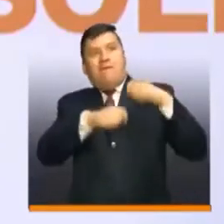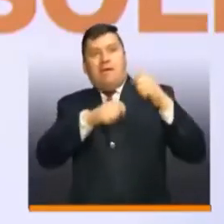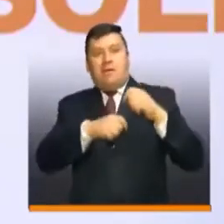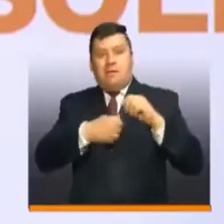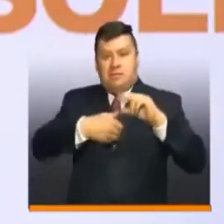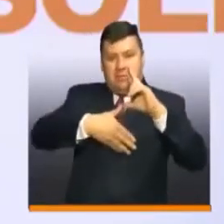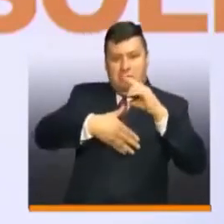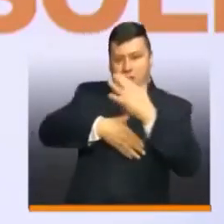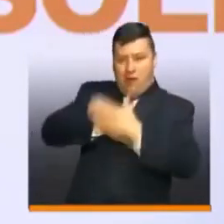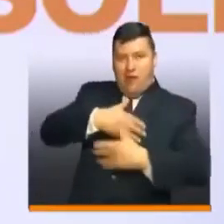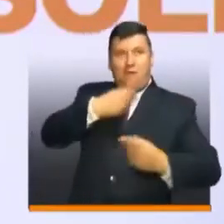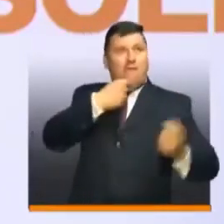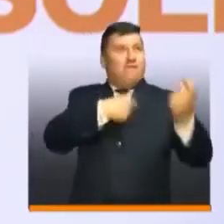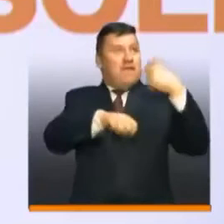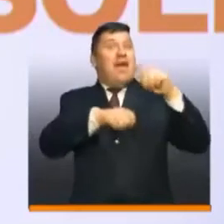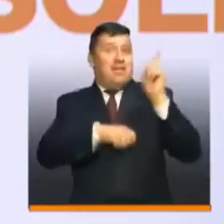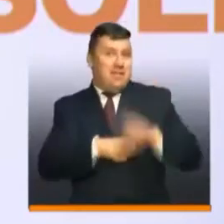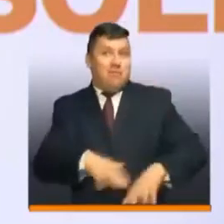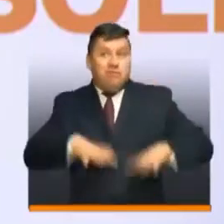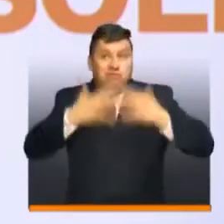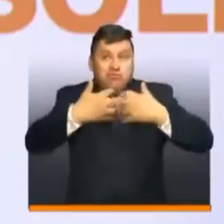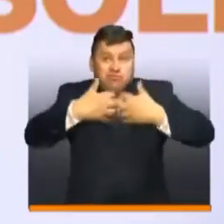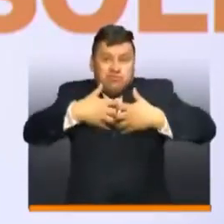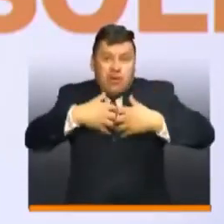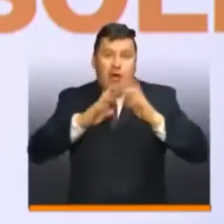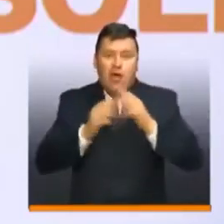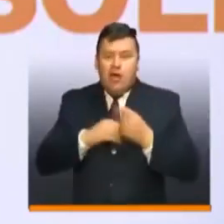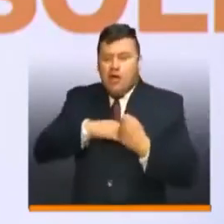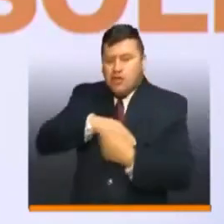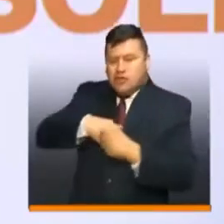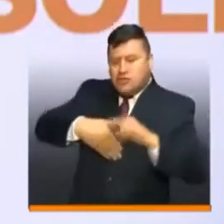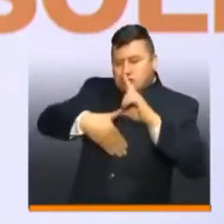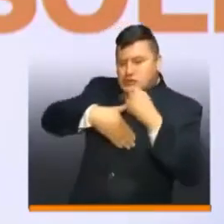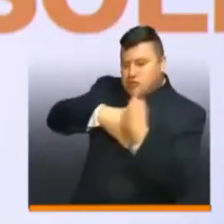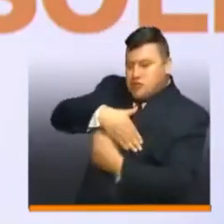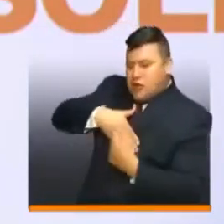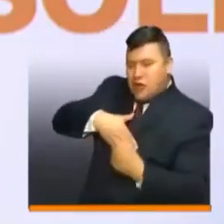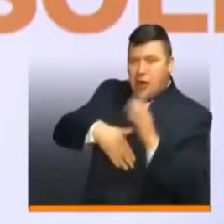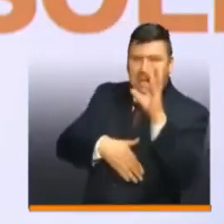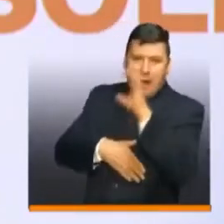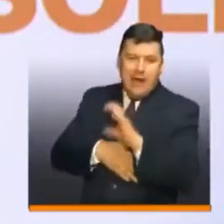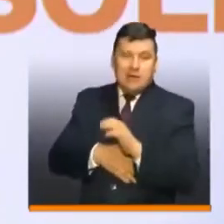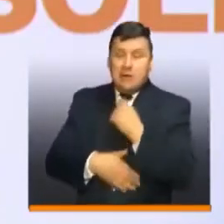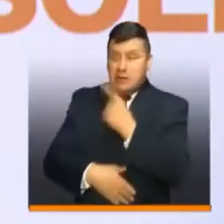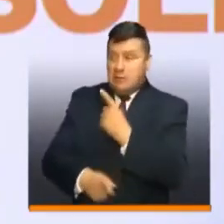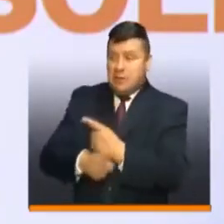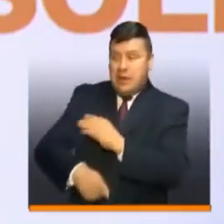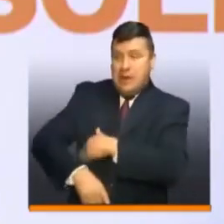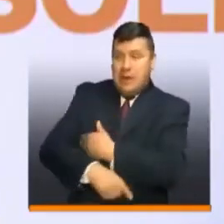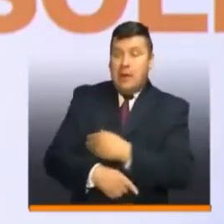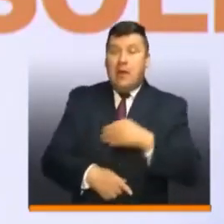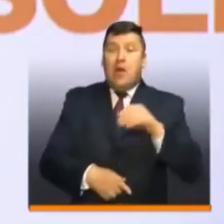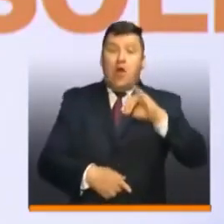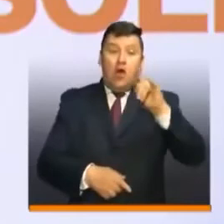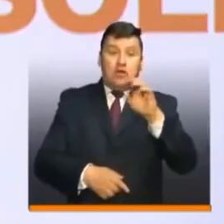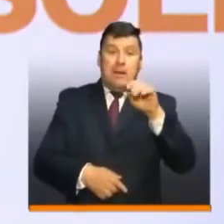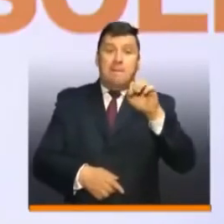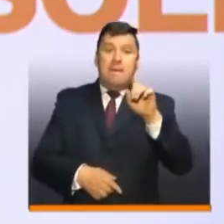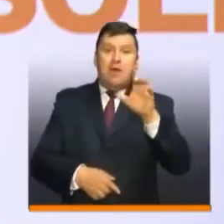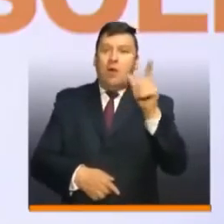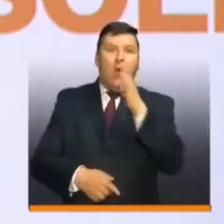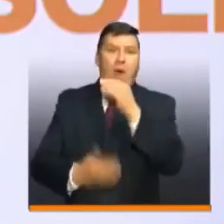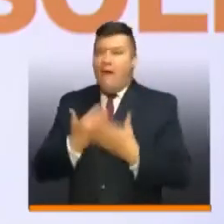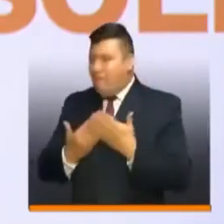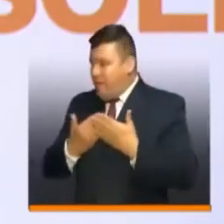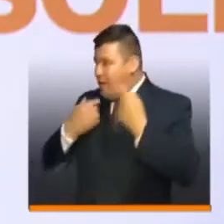esta cantidad de elementos a tantos países cercanos a colombia que como bien decía el ministro josé manuel restrepo hoy no tienen la facilidad